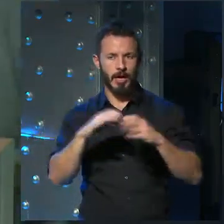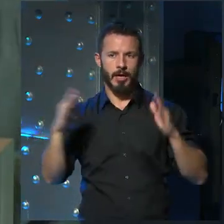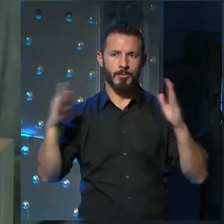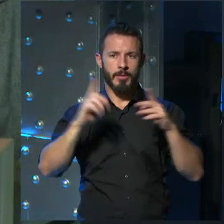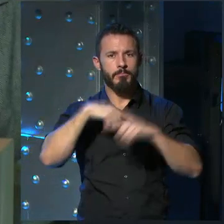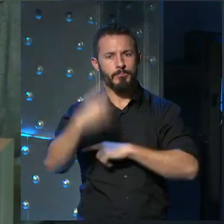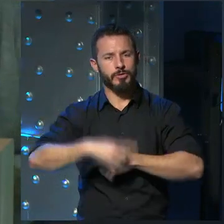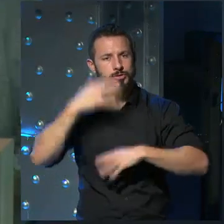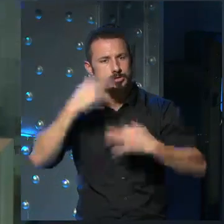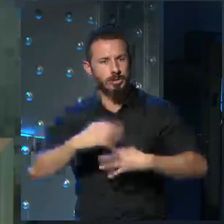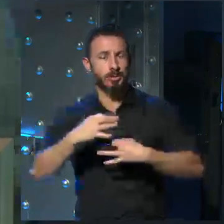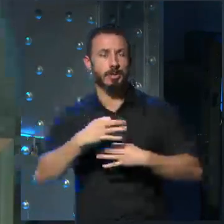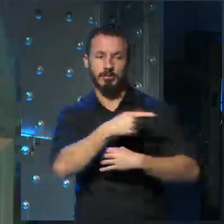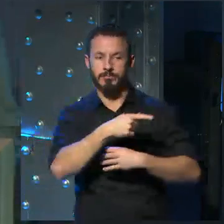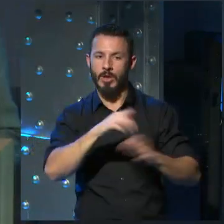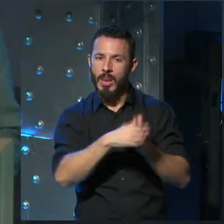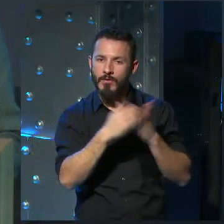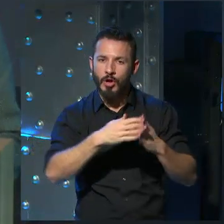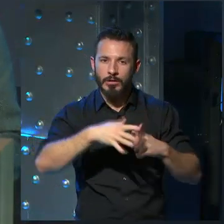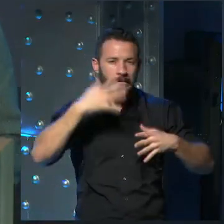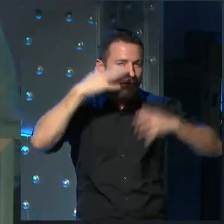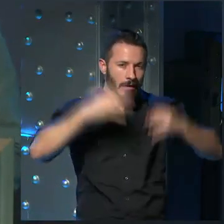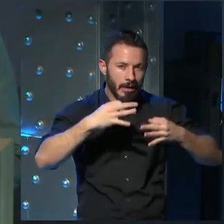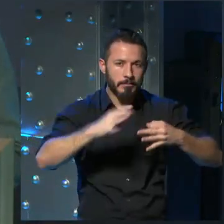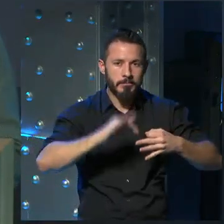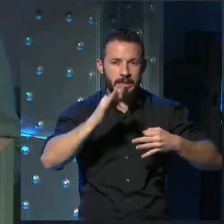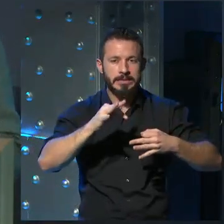posverdad, combina el rigor con la pedagogía.